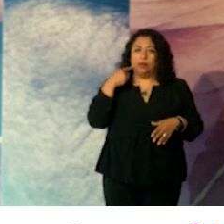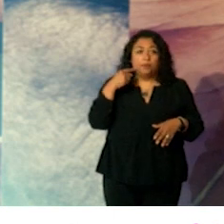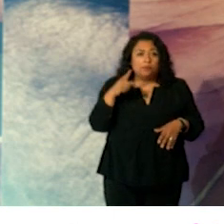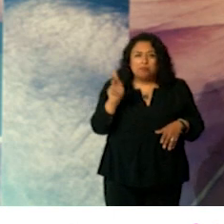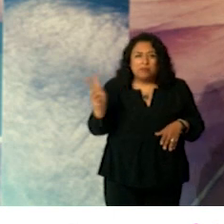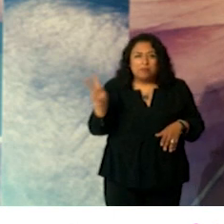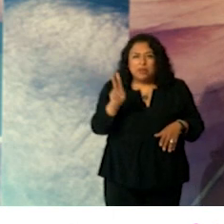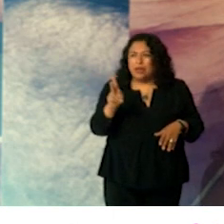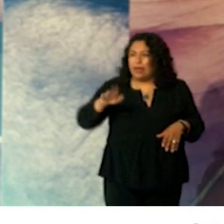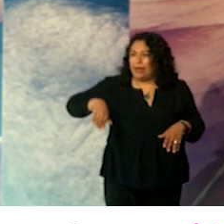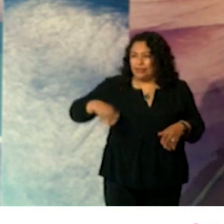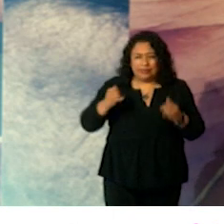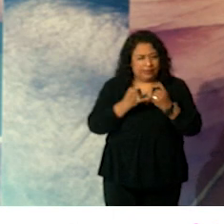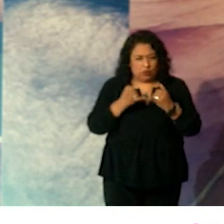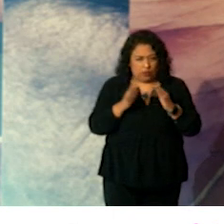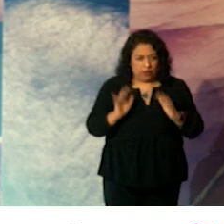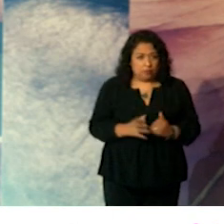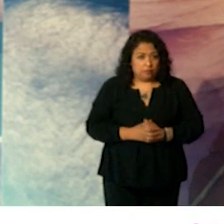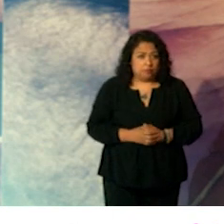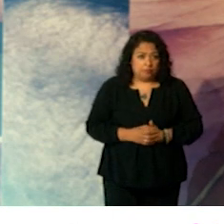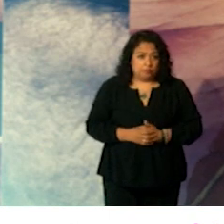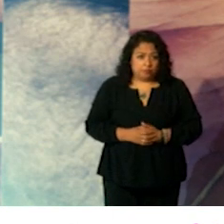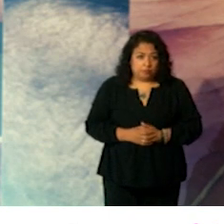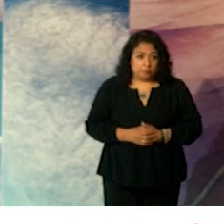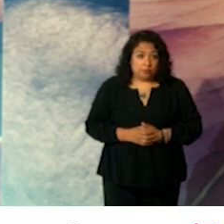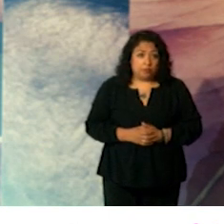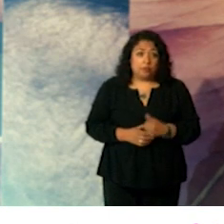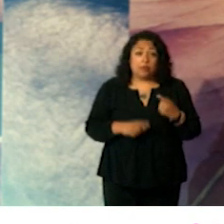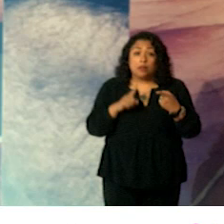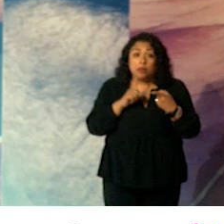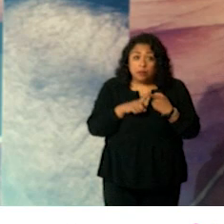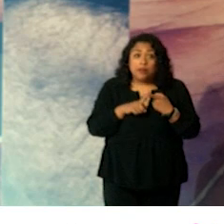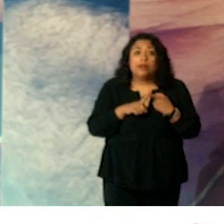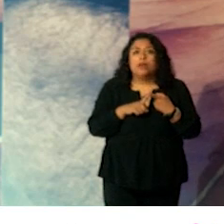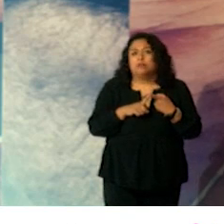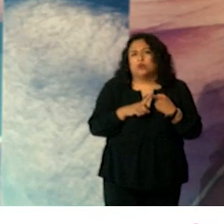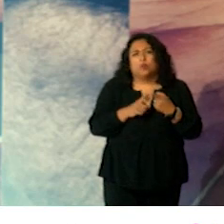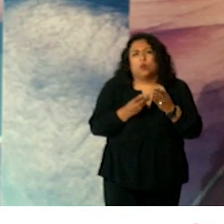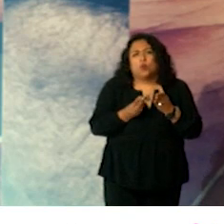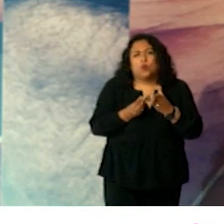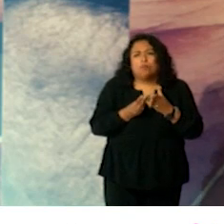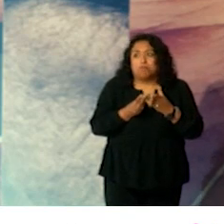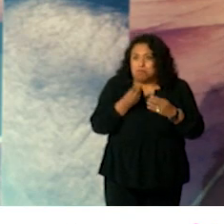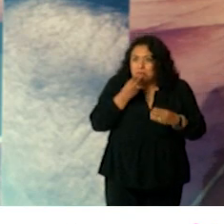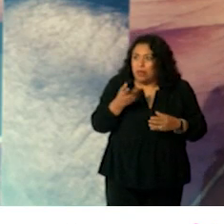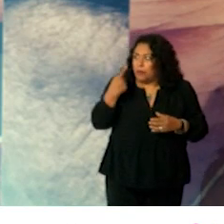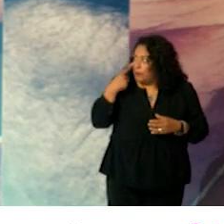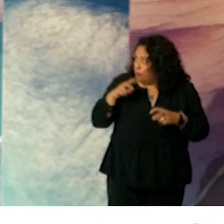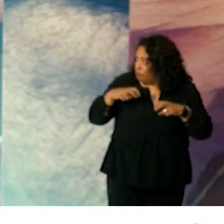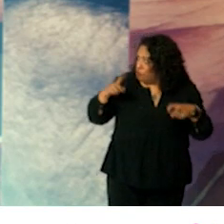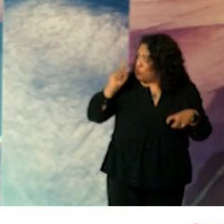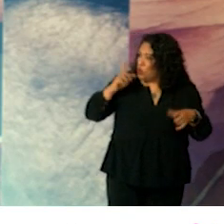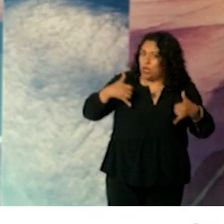muy similar a las otras opciones. Creo que en primera instancia es algo muy fresco ver un panel de